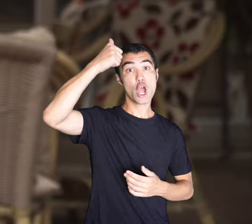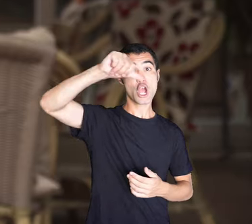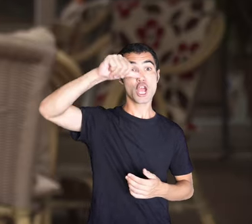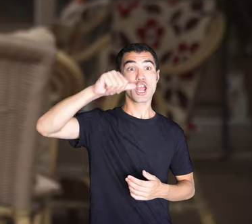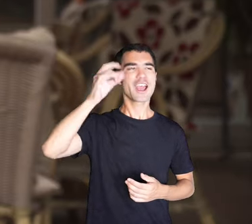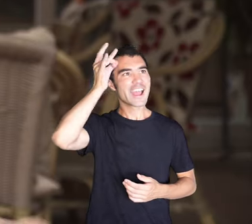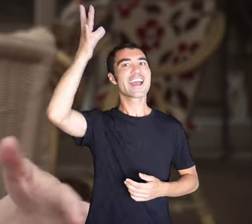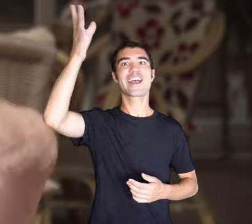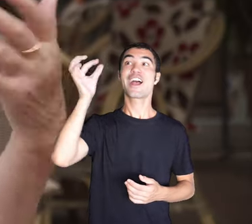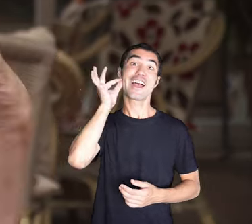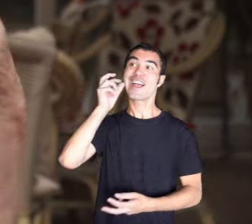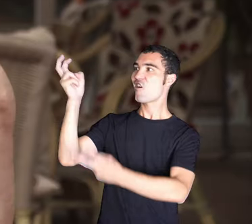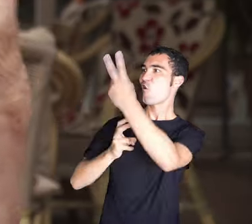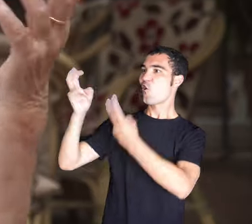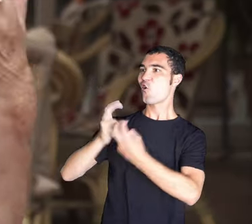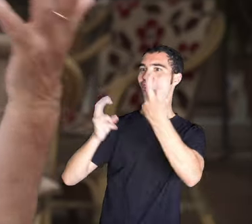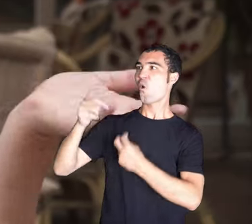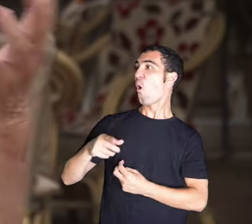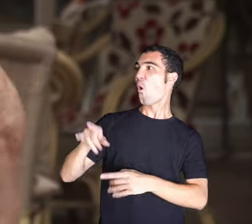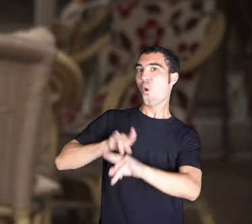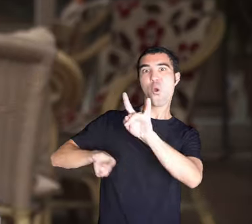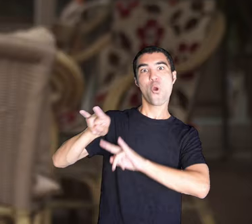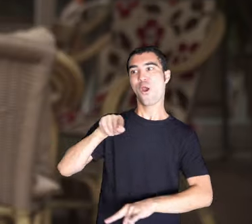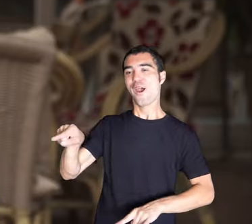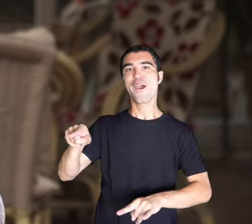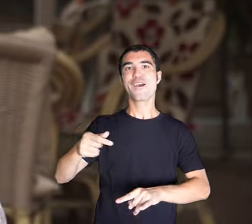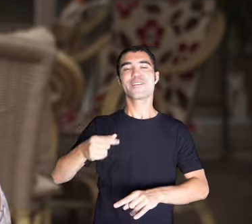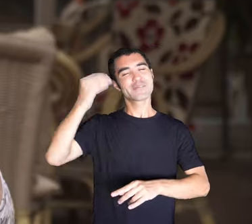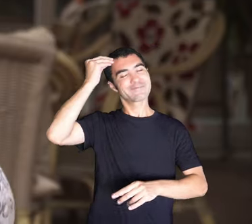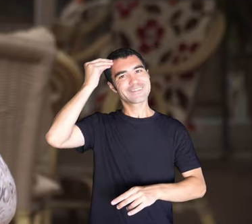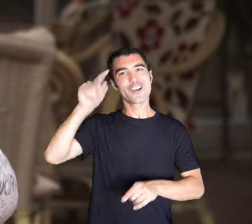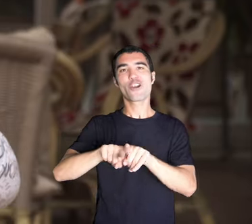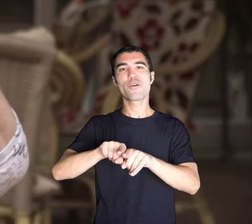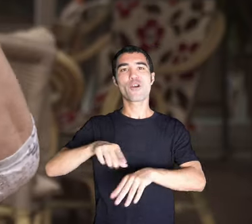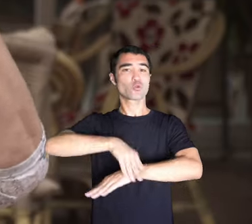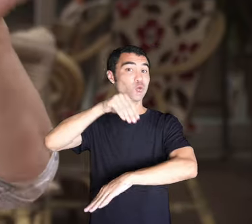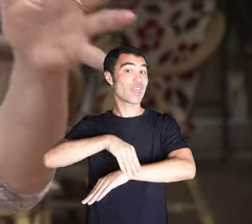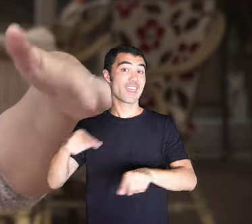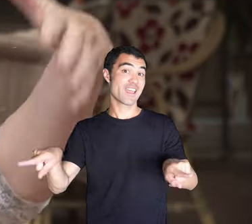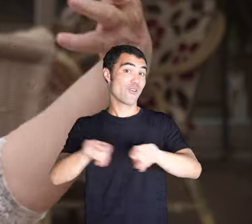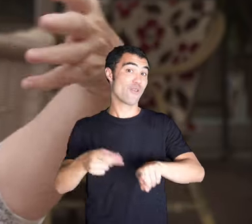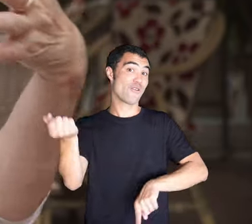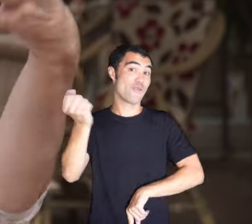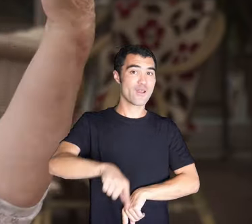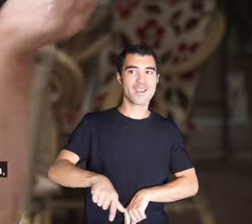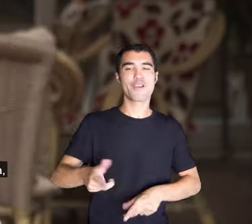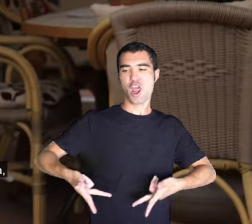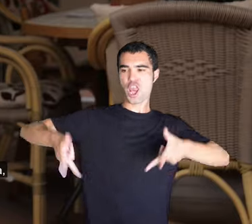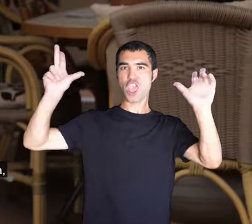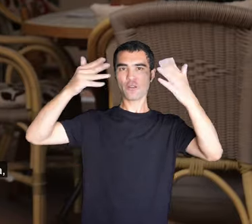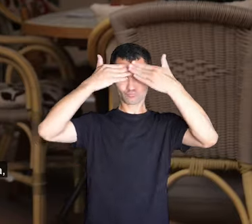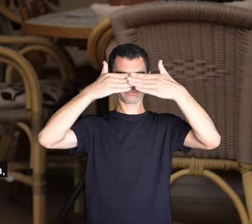que veníamos éramos mucho más, bueno, como las suecas y todo esto, mucho más